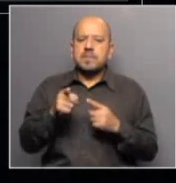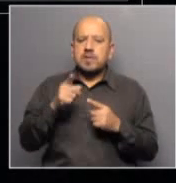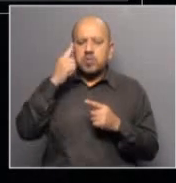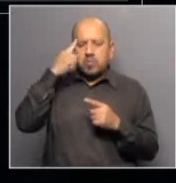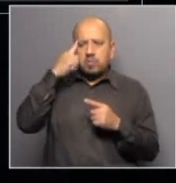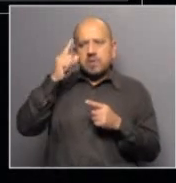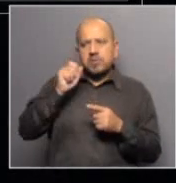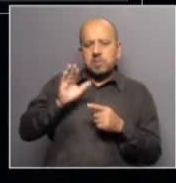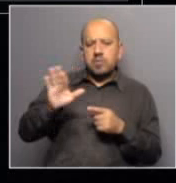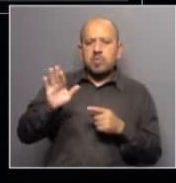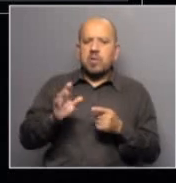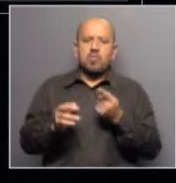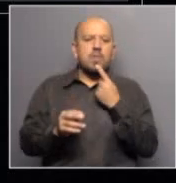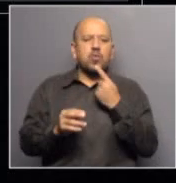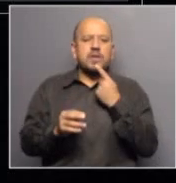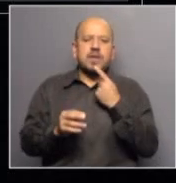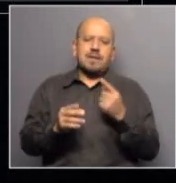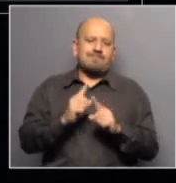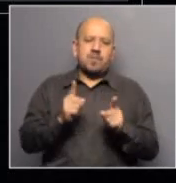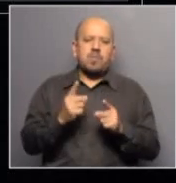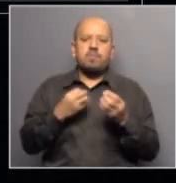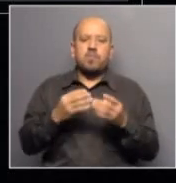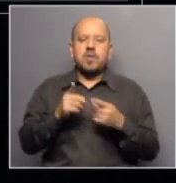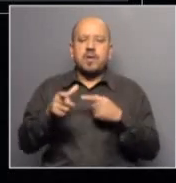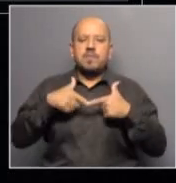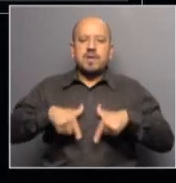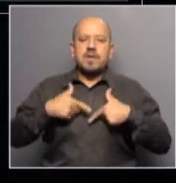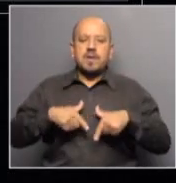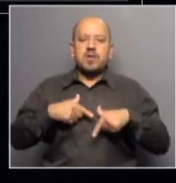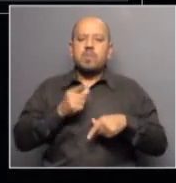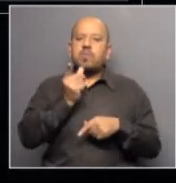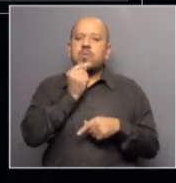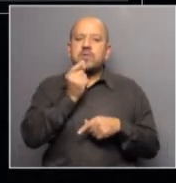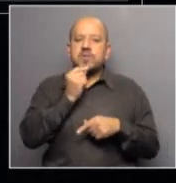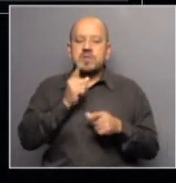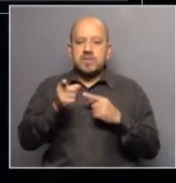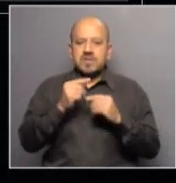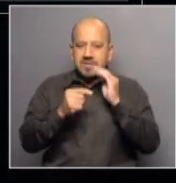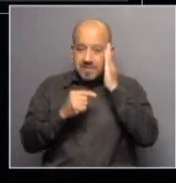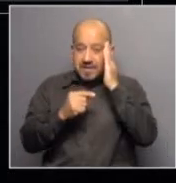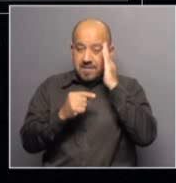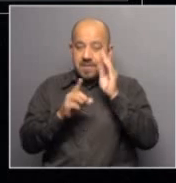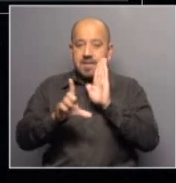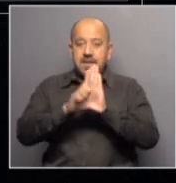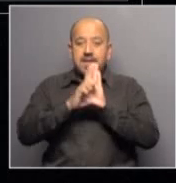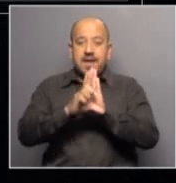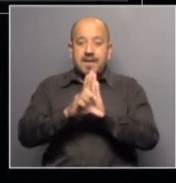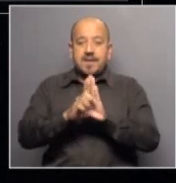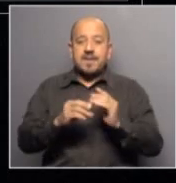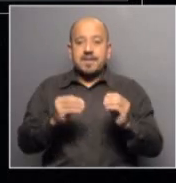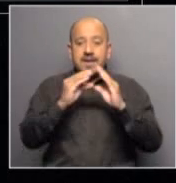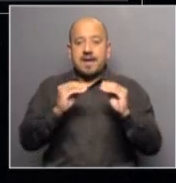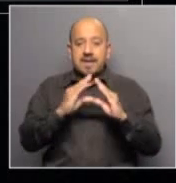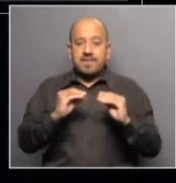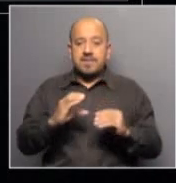que como una política, porque la realidad es que tampoco el Ministerio del Interior ha demostrado un real conocimiento sobre la ley del cannabis y ha hecho alguna